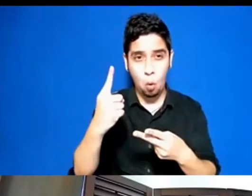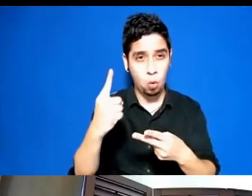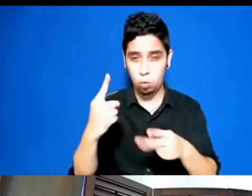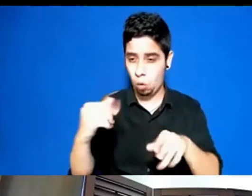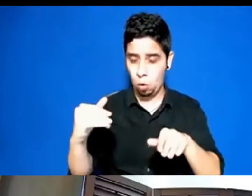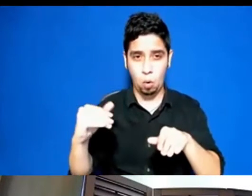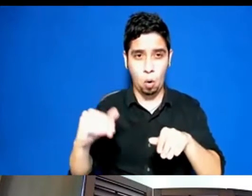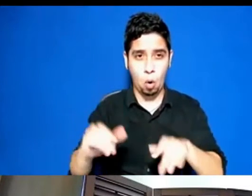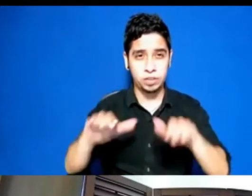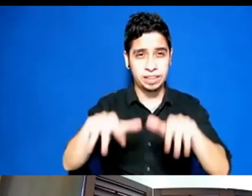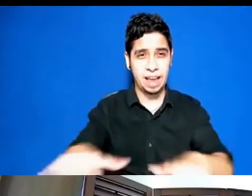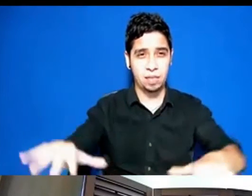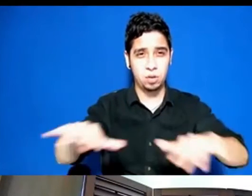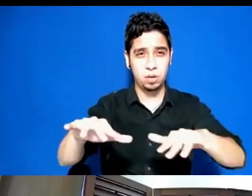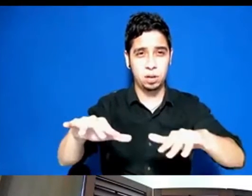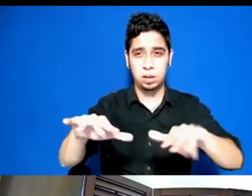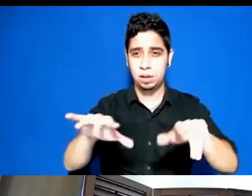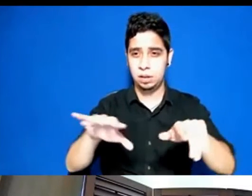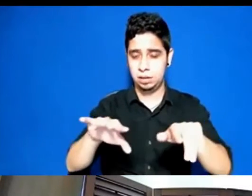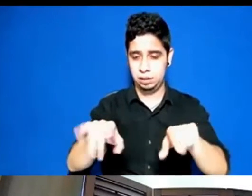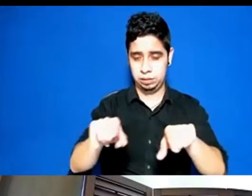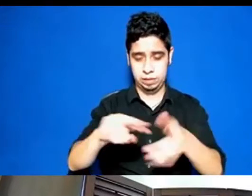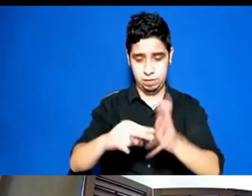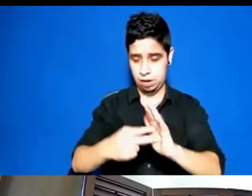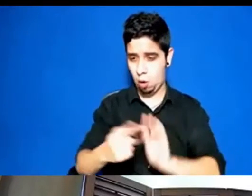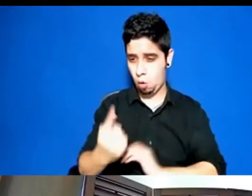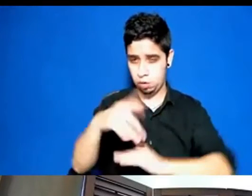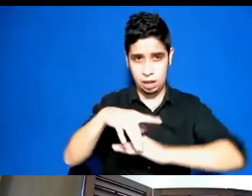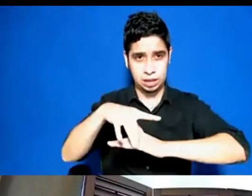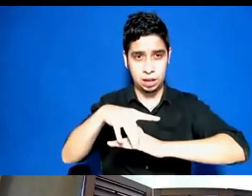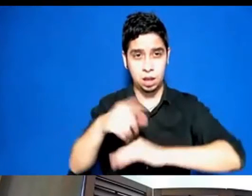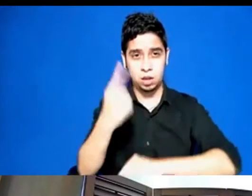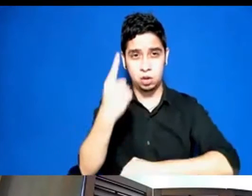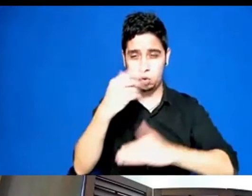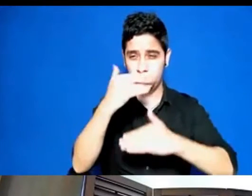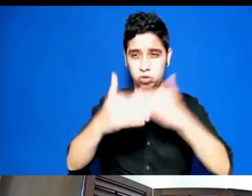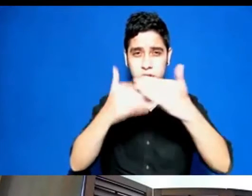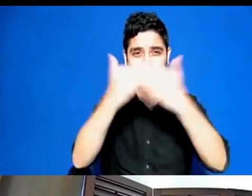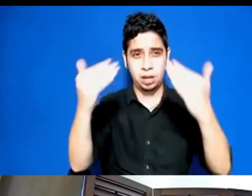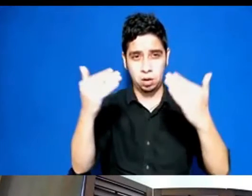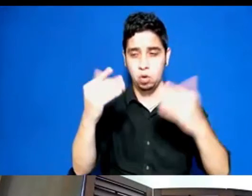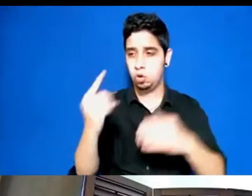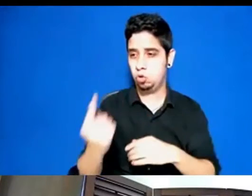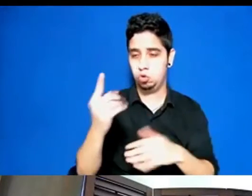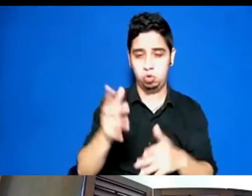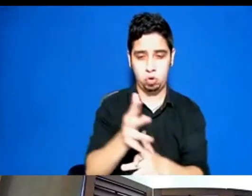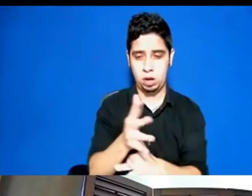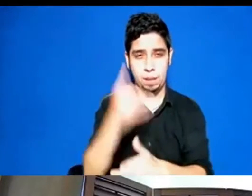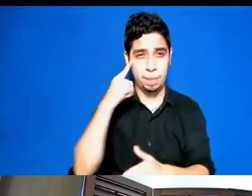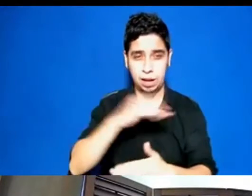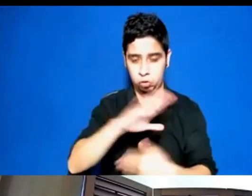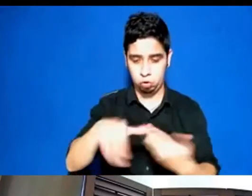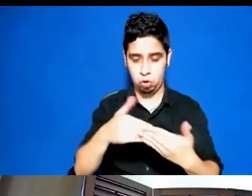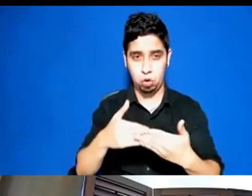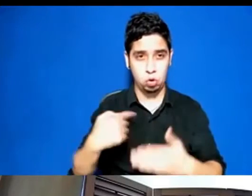uh-huh, una sola tierra, y sabemos, un solo cielo y un solo aire. Y lo estamos viendo